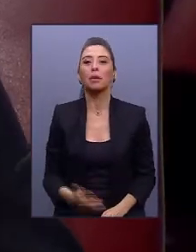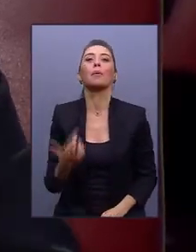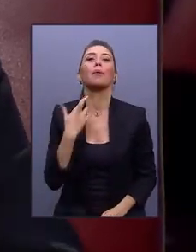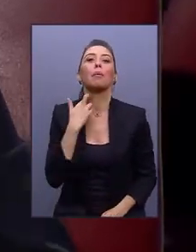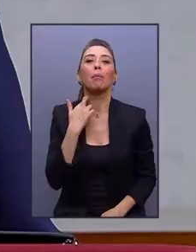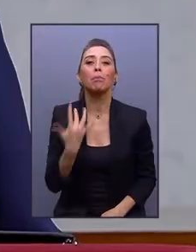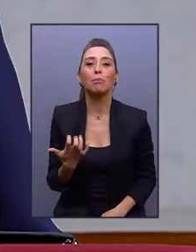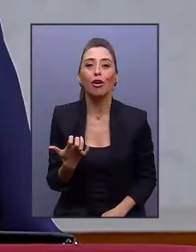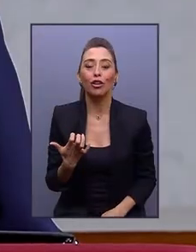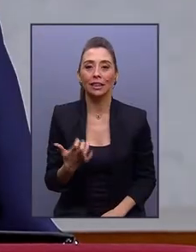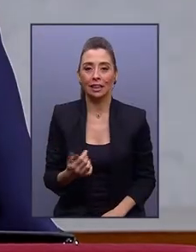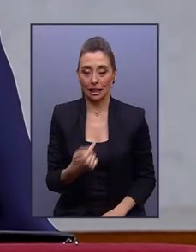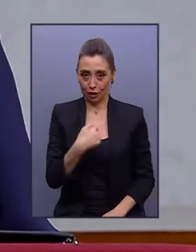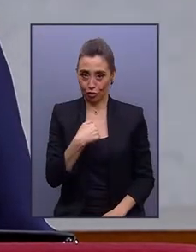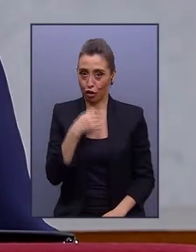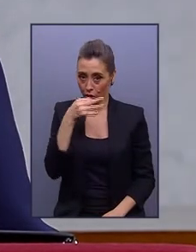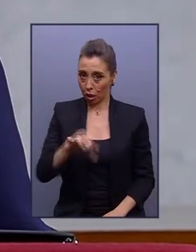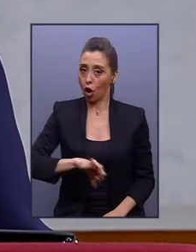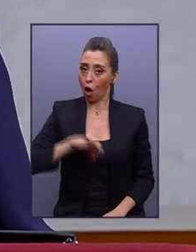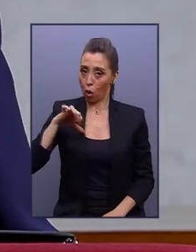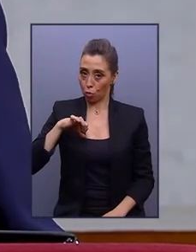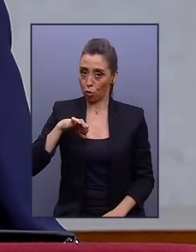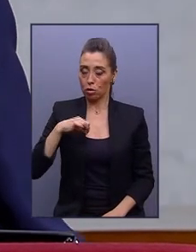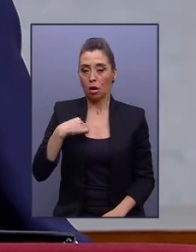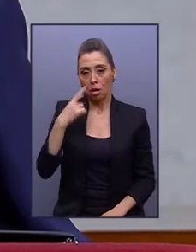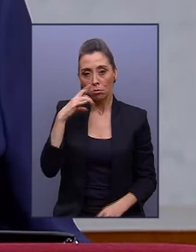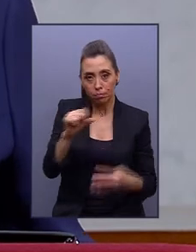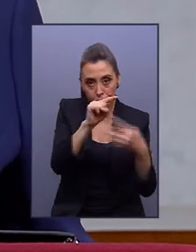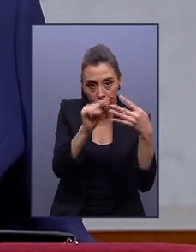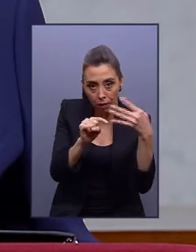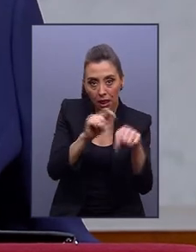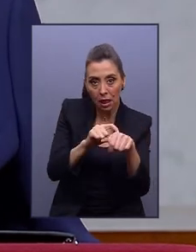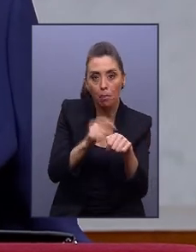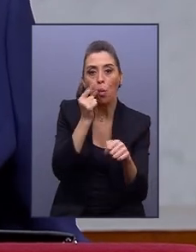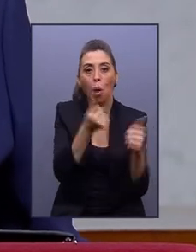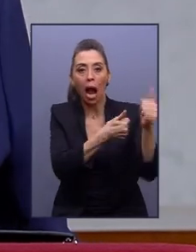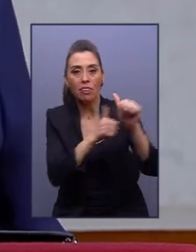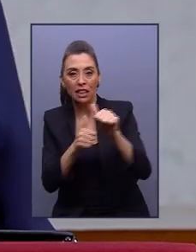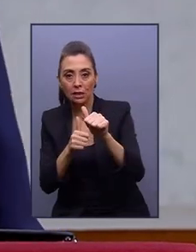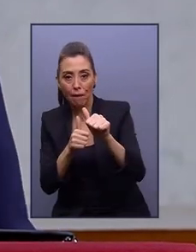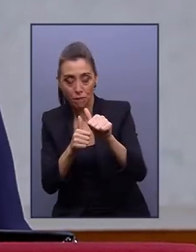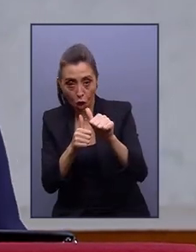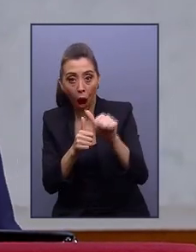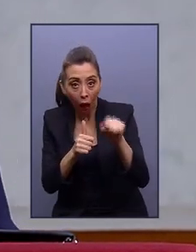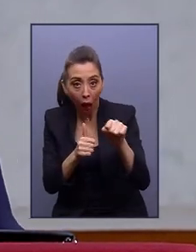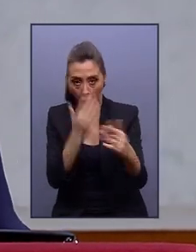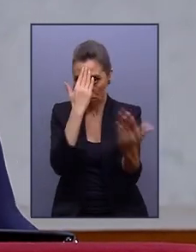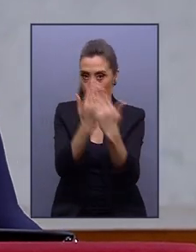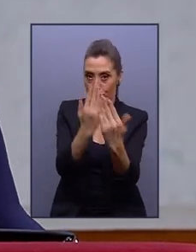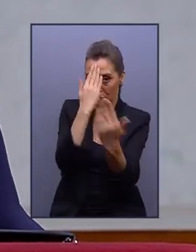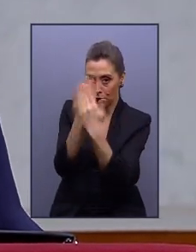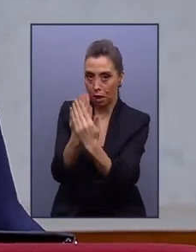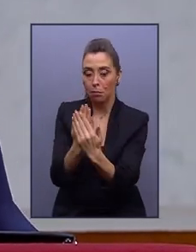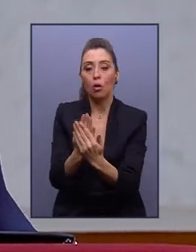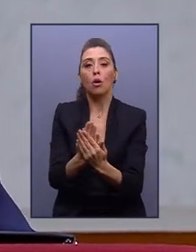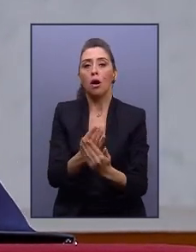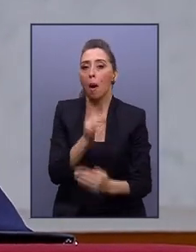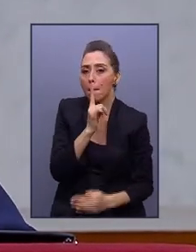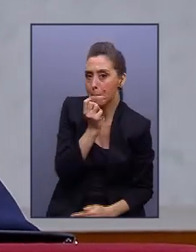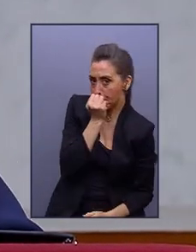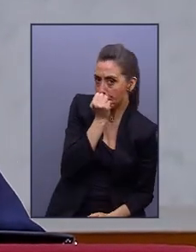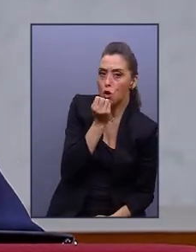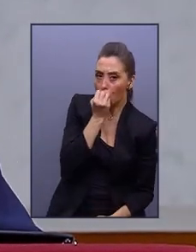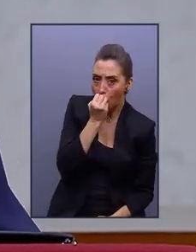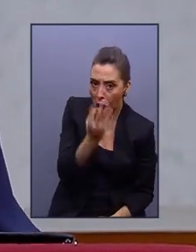Porque yo decía que estoy orgullosa porque identificamos a tiempo los desafíos y los enfrentamos. Porque hemos hablado sin tabúes y hemos